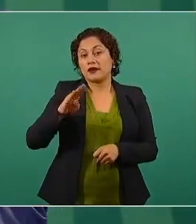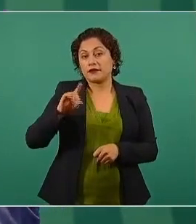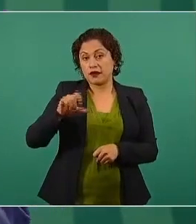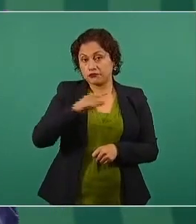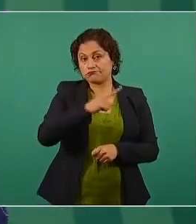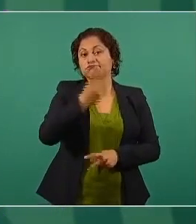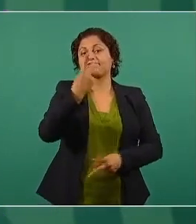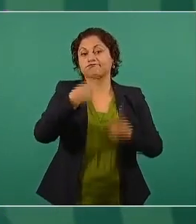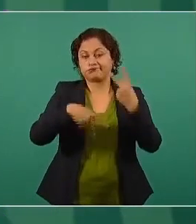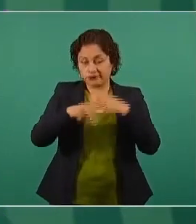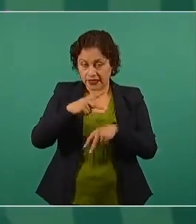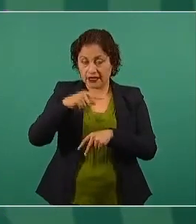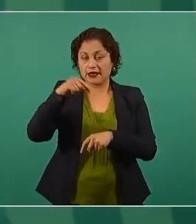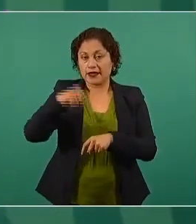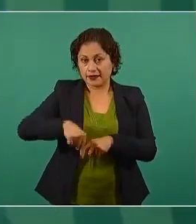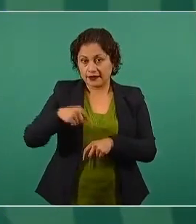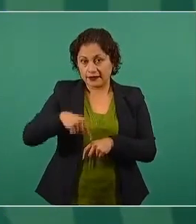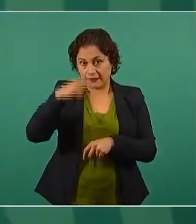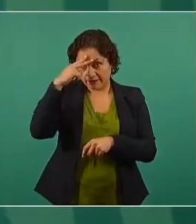viene